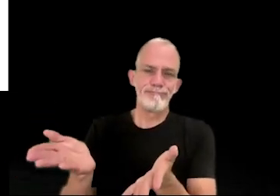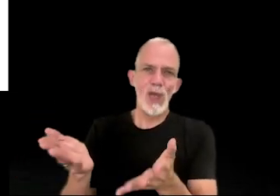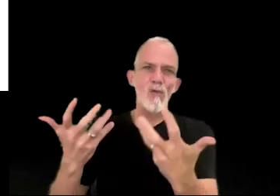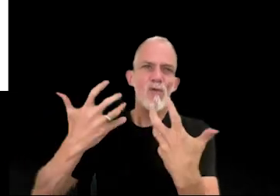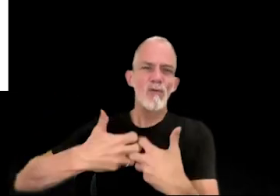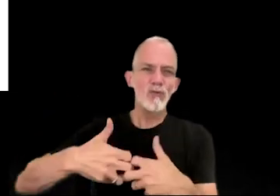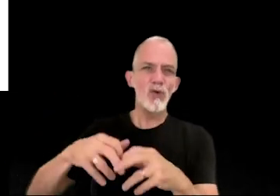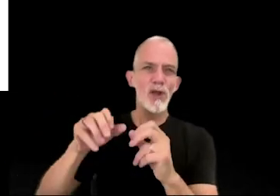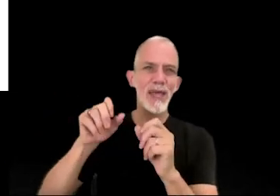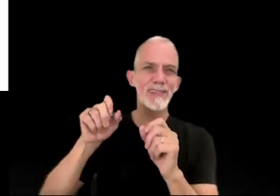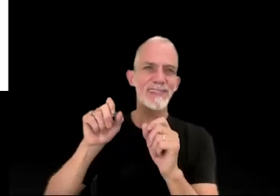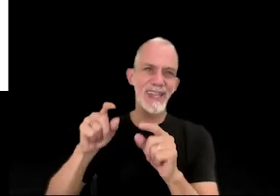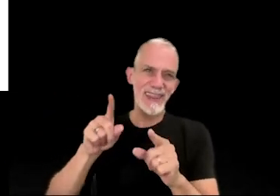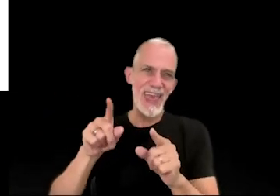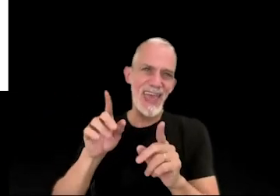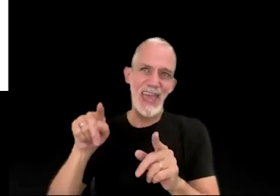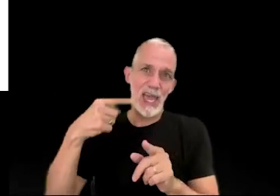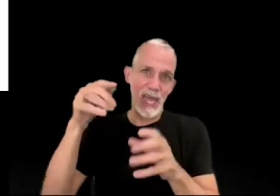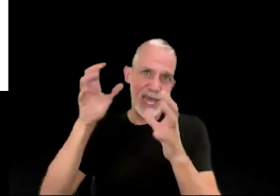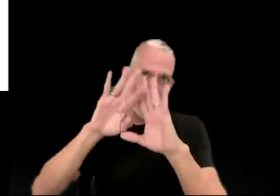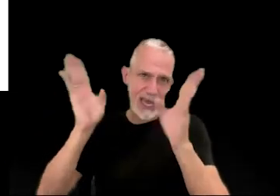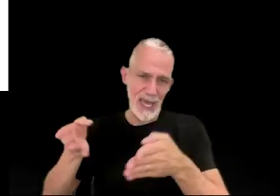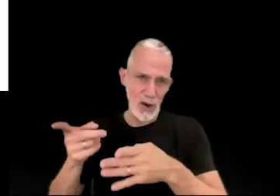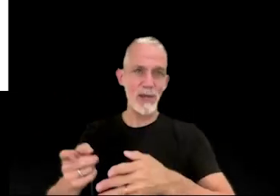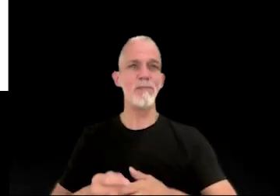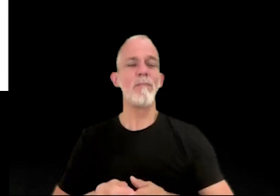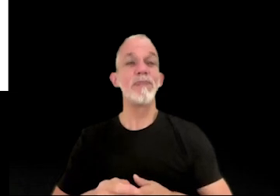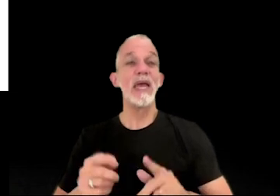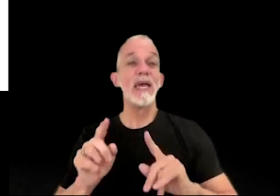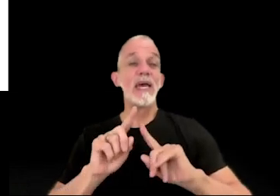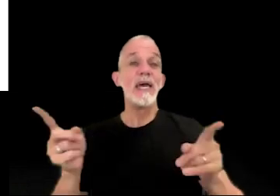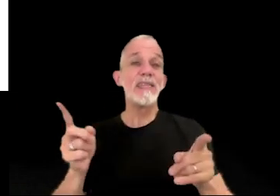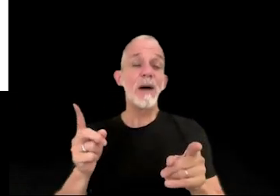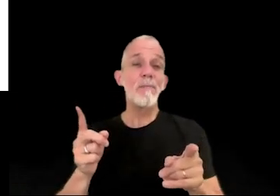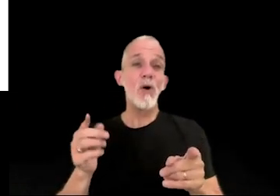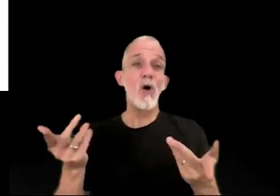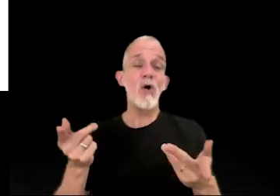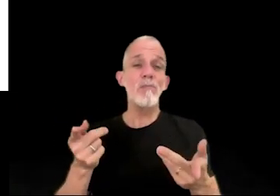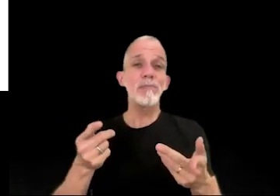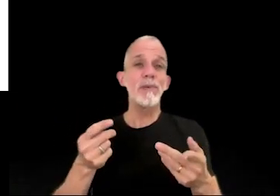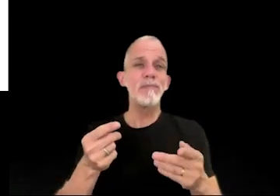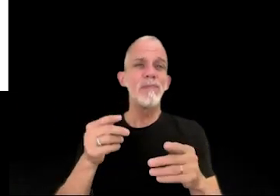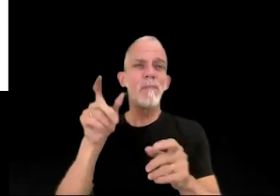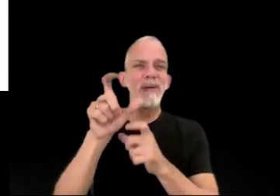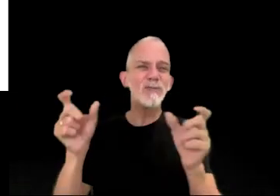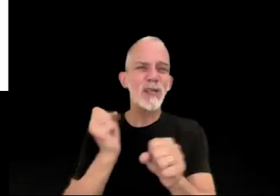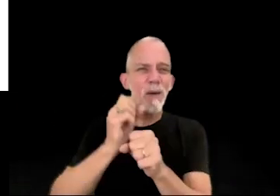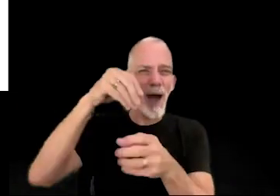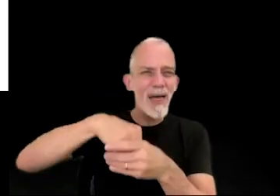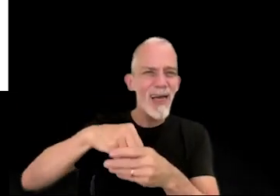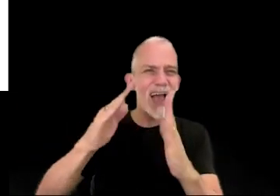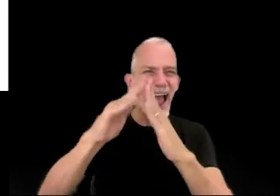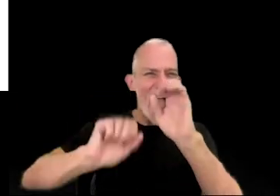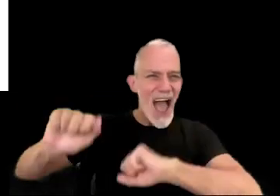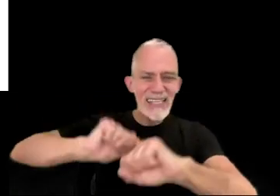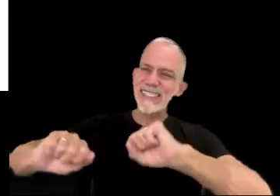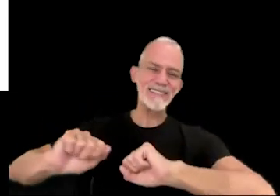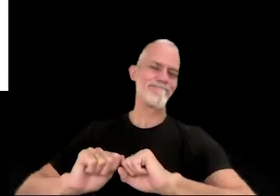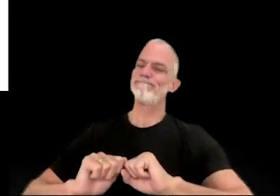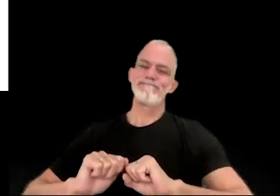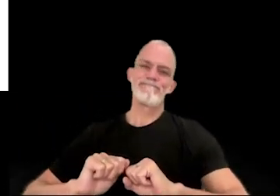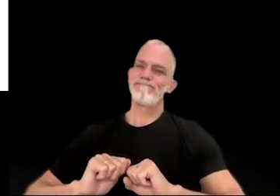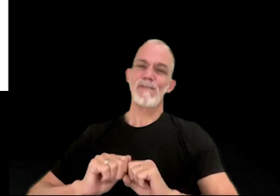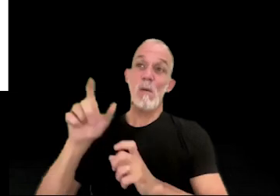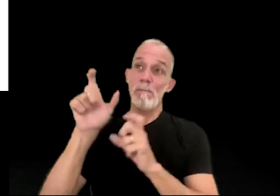del organismo. Tampoco se puede financiar el servicio doméstico, no se puede incluir en el régimen el servicio doméstico, personal de